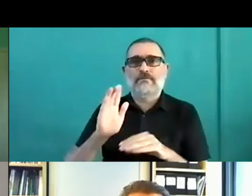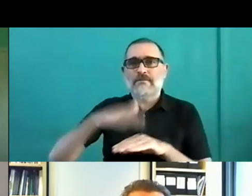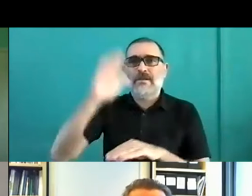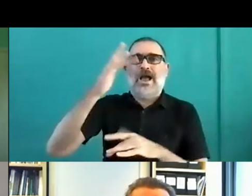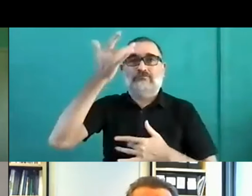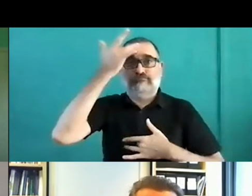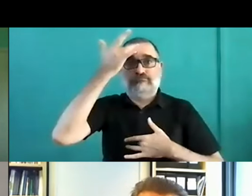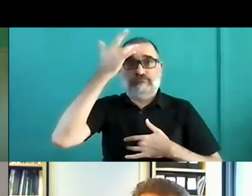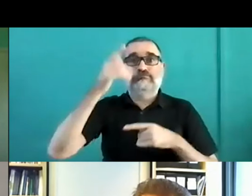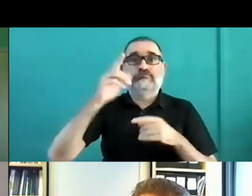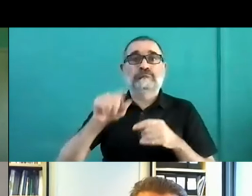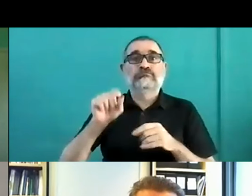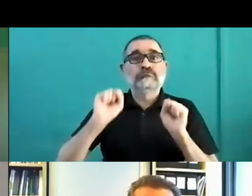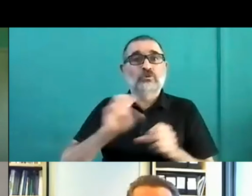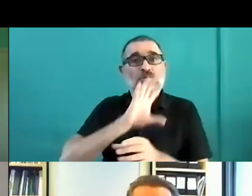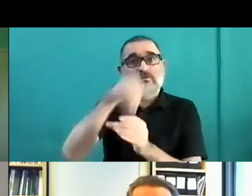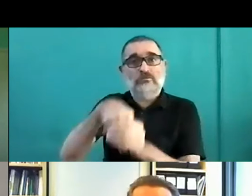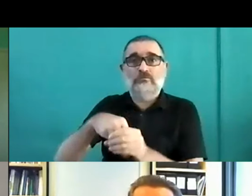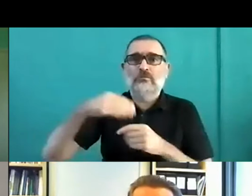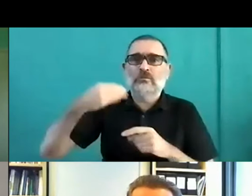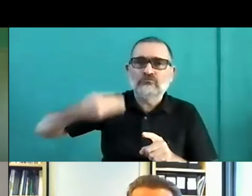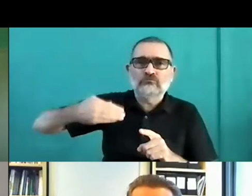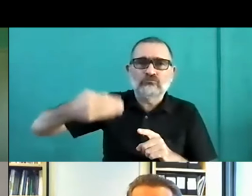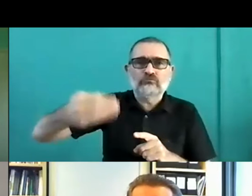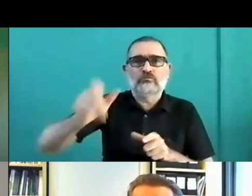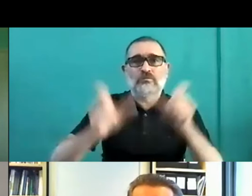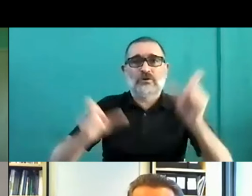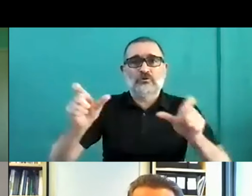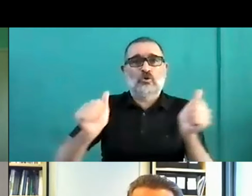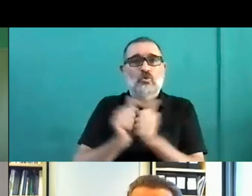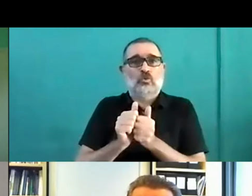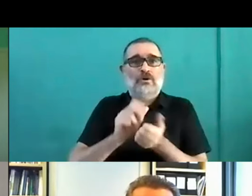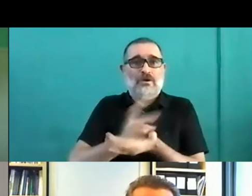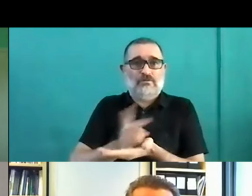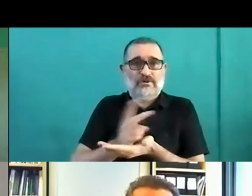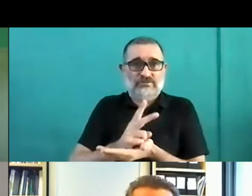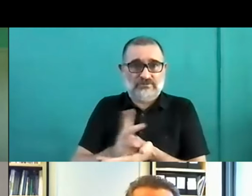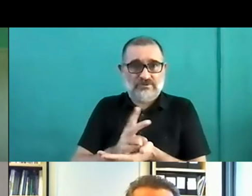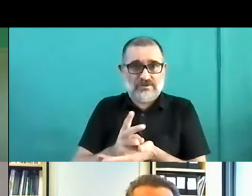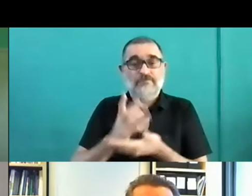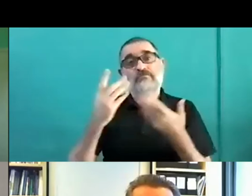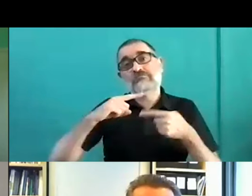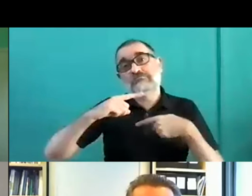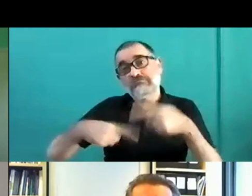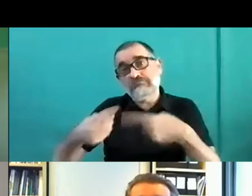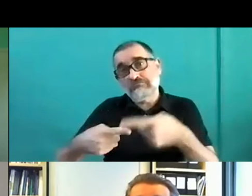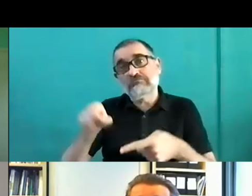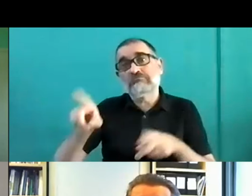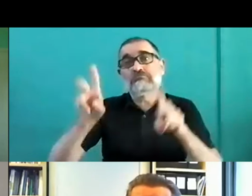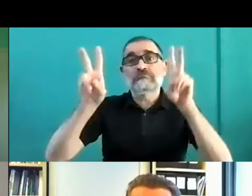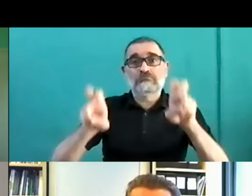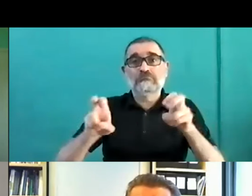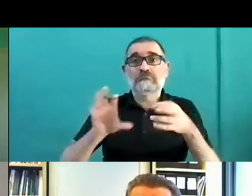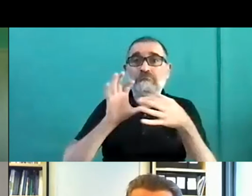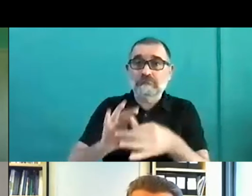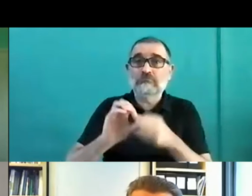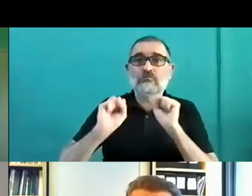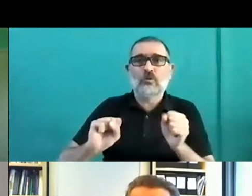merecen. Pero hoy también nos alienta a observar cómo la problemática relacionada con la epilepsia gana cada vez